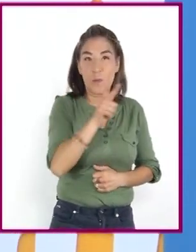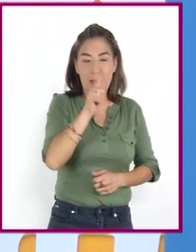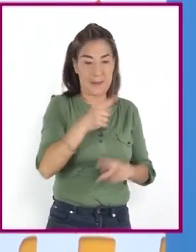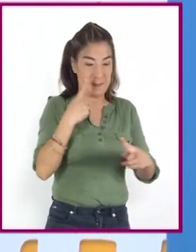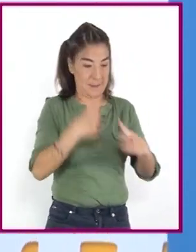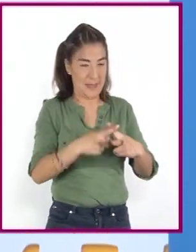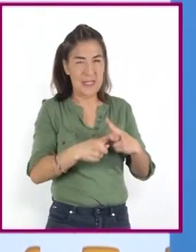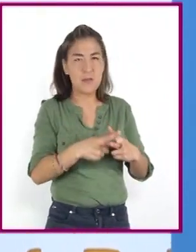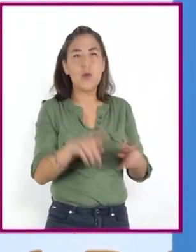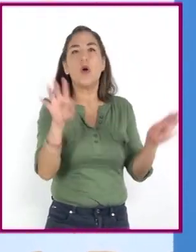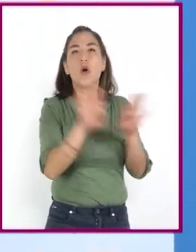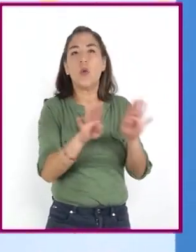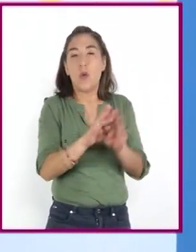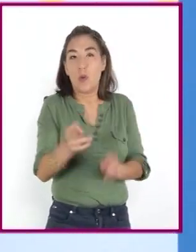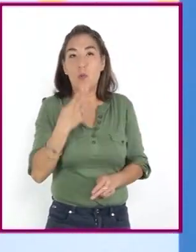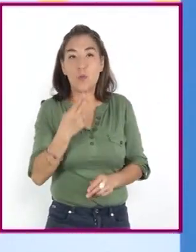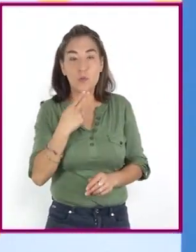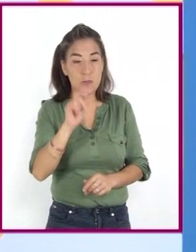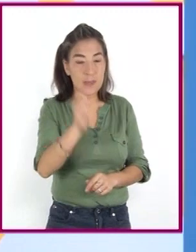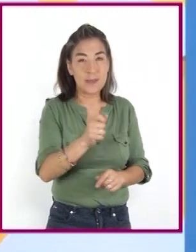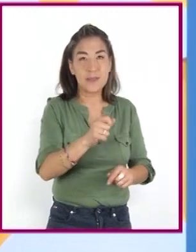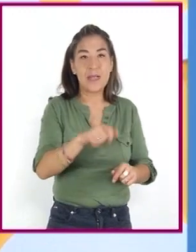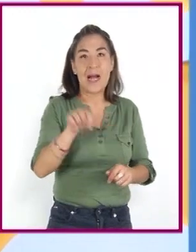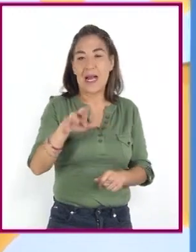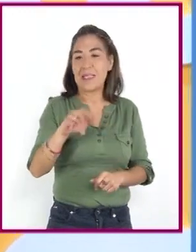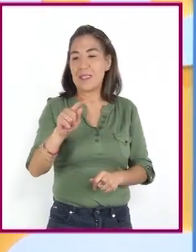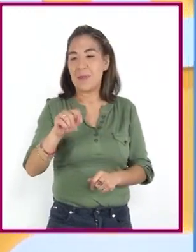vamos a utilizar todas las operaciones aritméticas